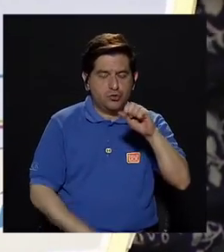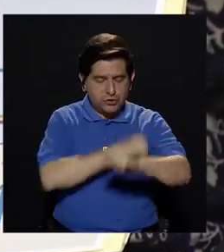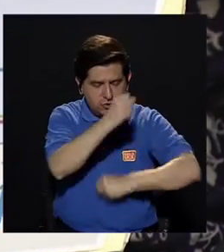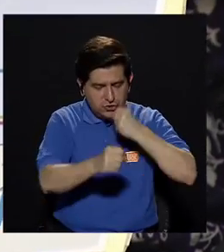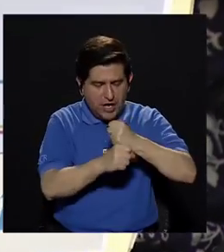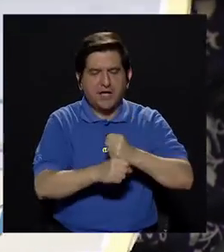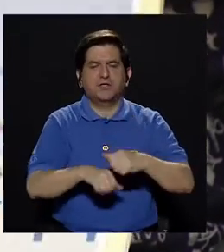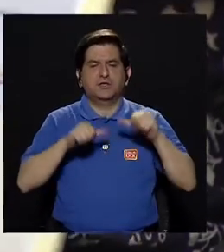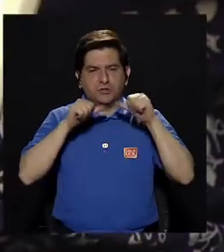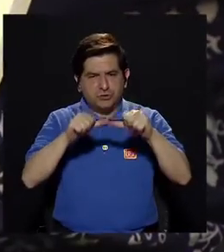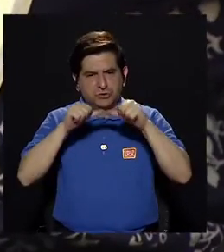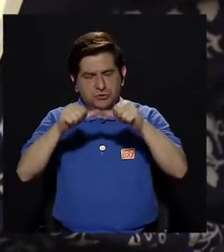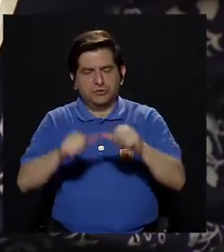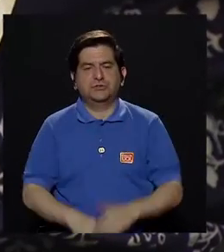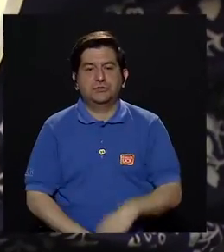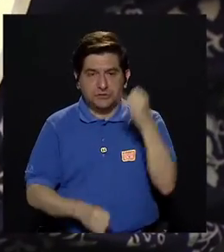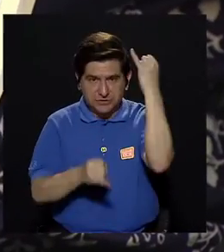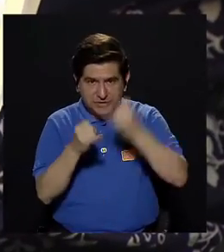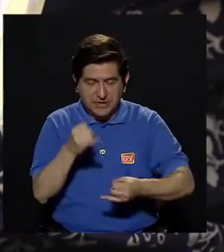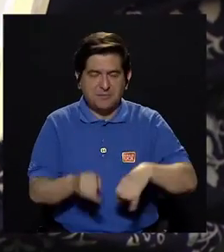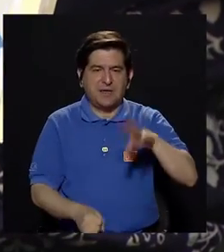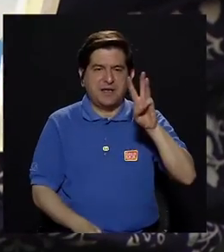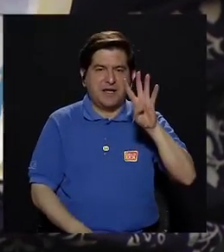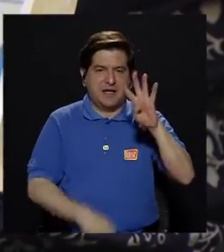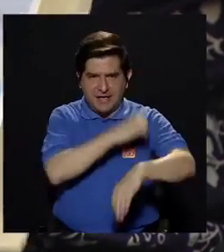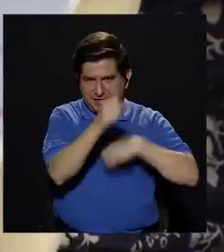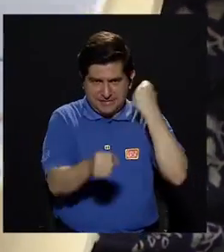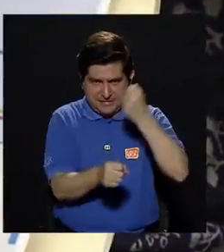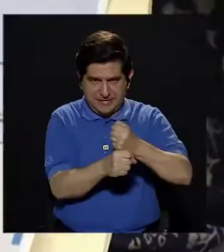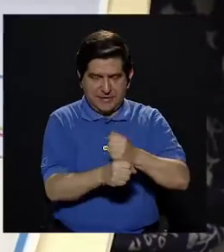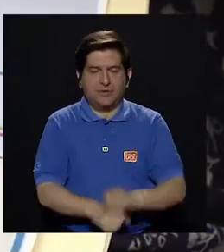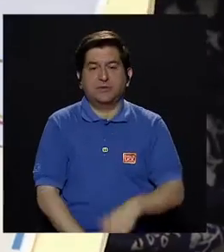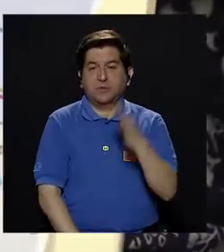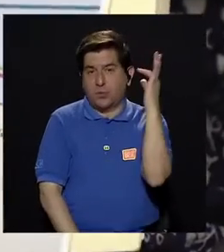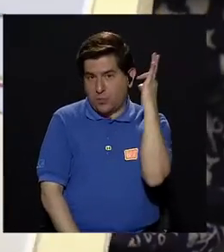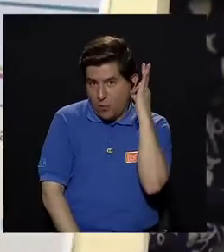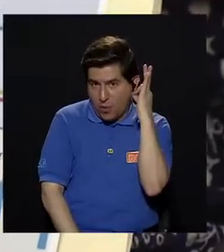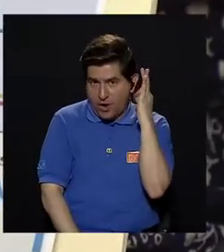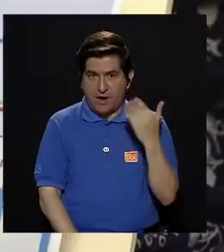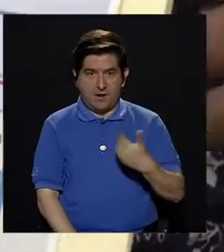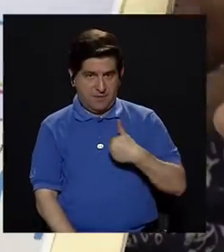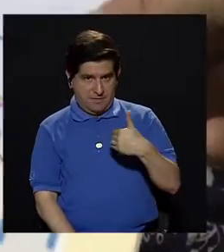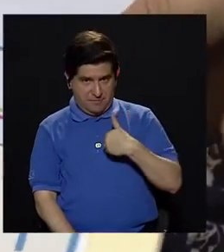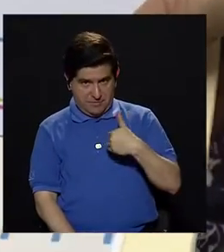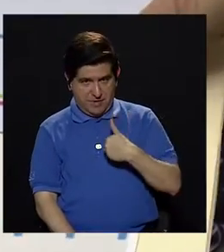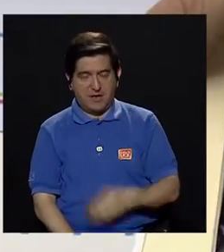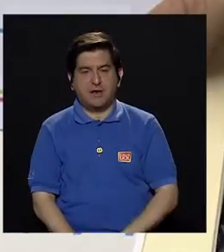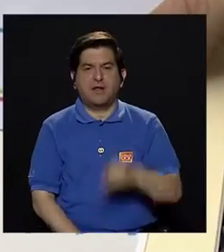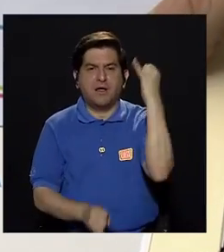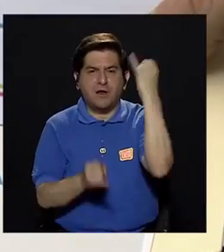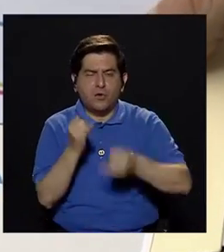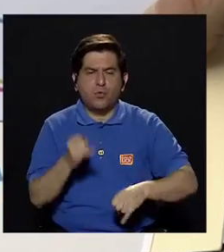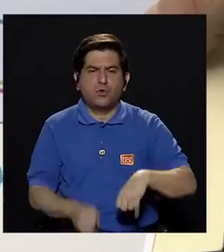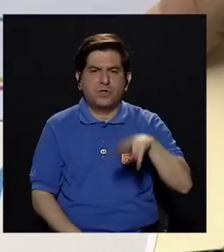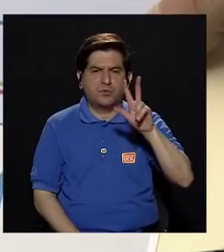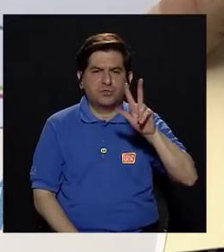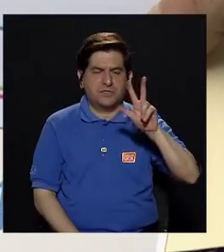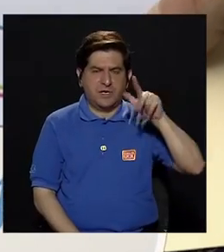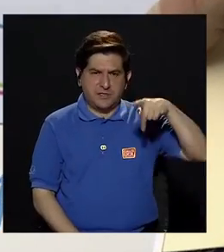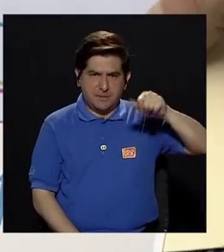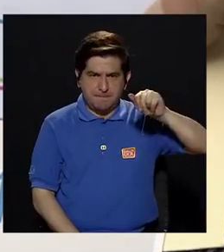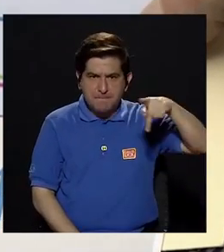2 años. ¿Cuándo se acaba? Se acaba a los 64 años. Si la mujer ha tenido los últimos 3